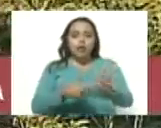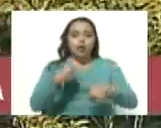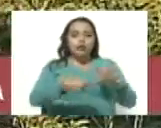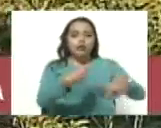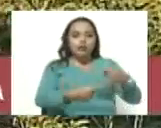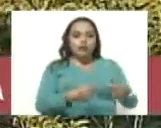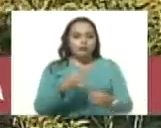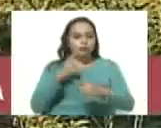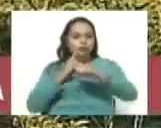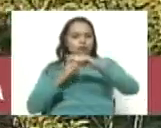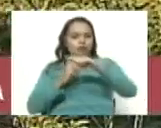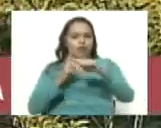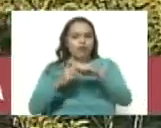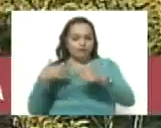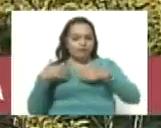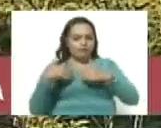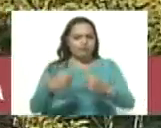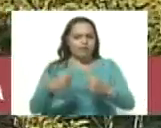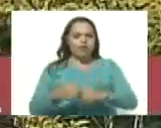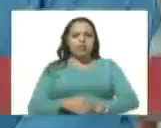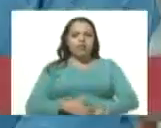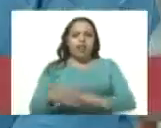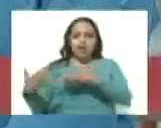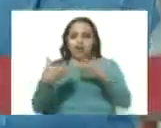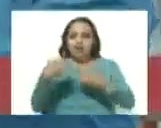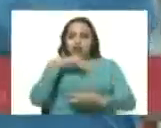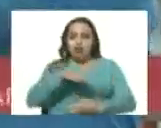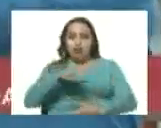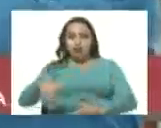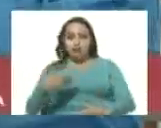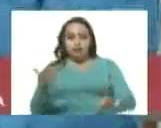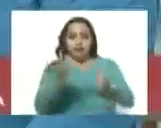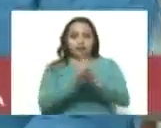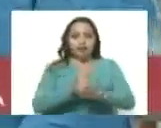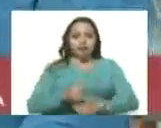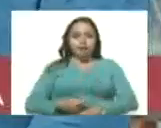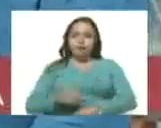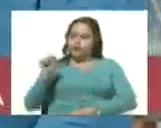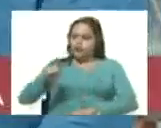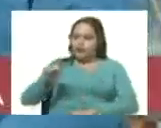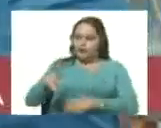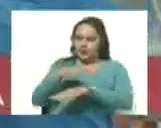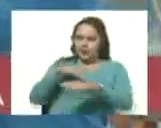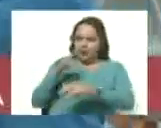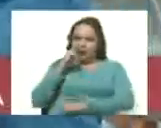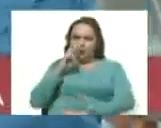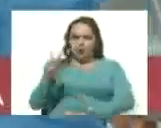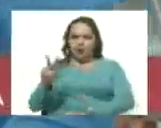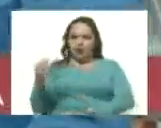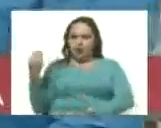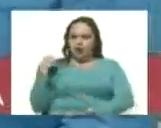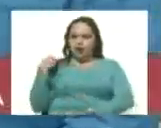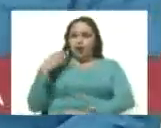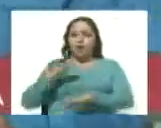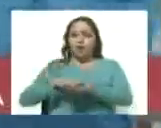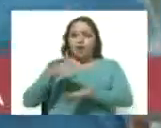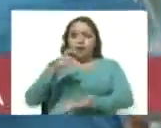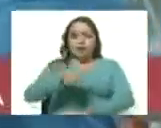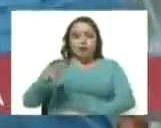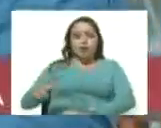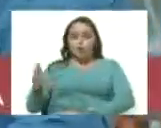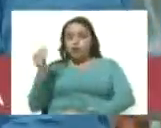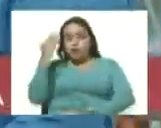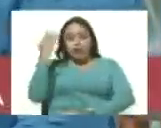frutos de esas batallas históricas que le ha tocado librar ministro escribiendo que lo están llamando porque aunque la gente no lo sabe usted está